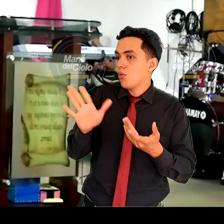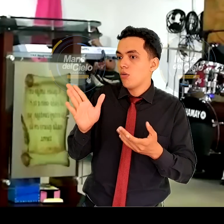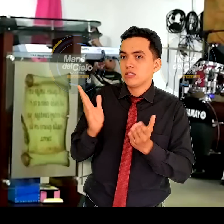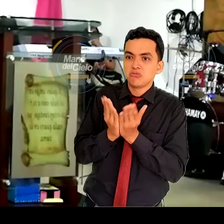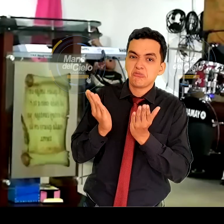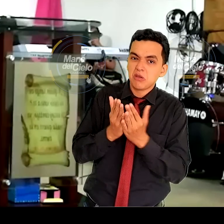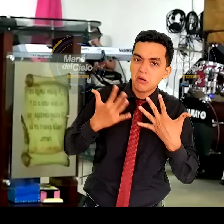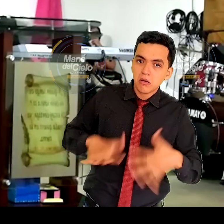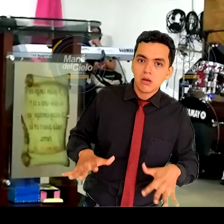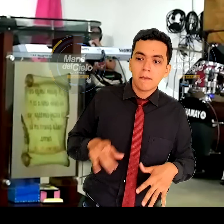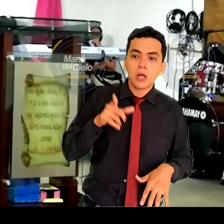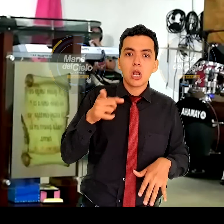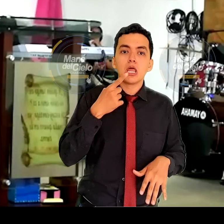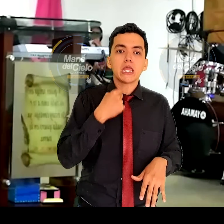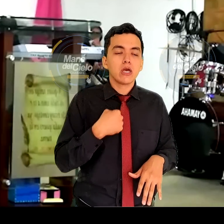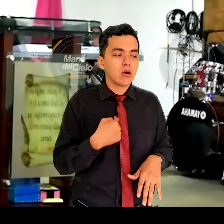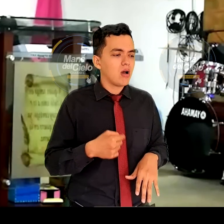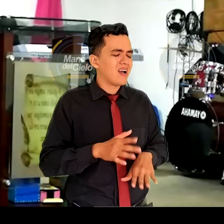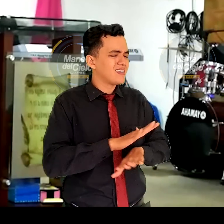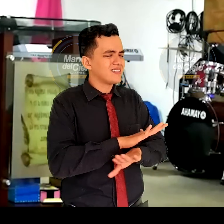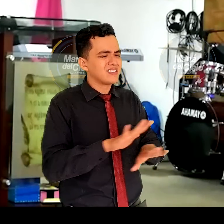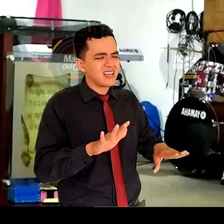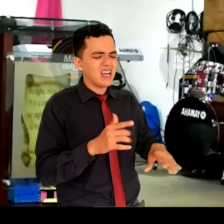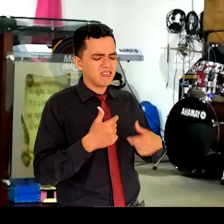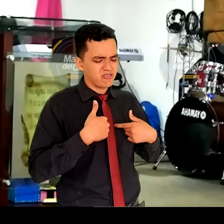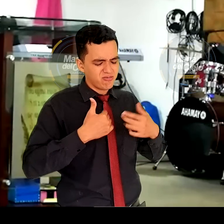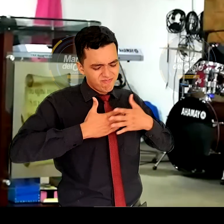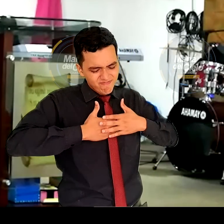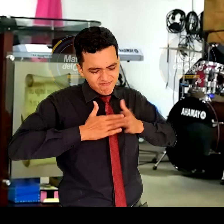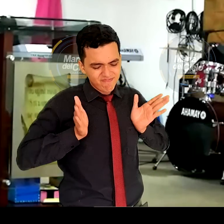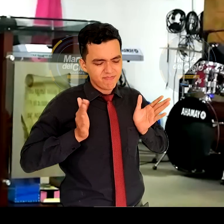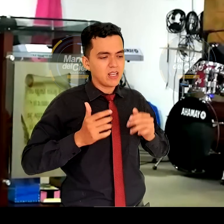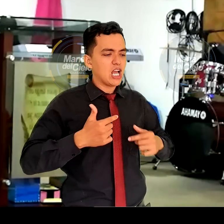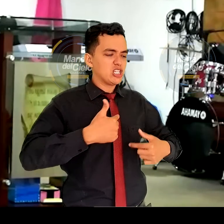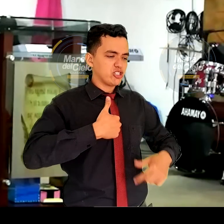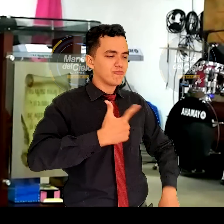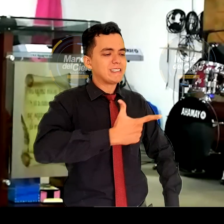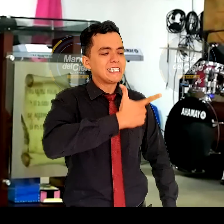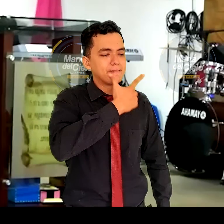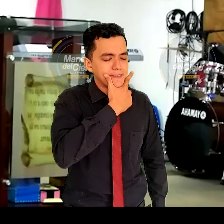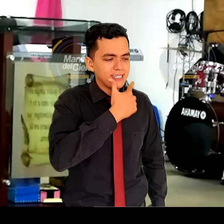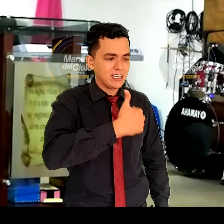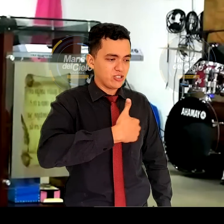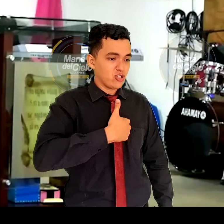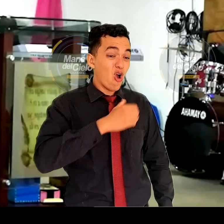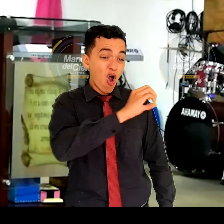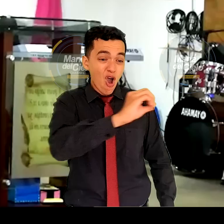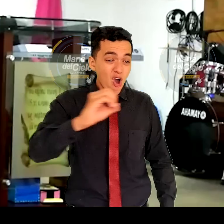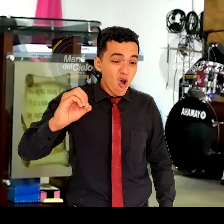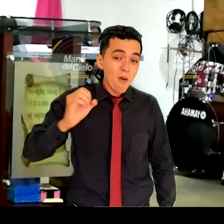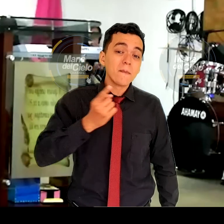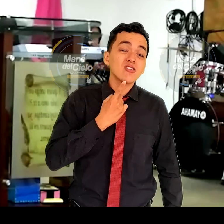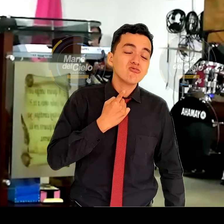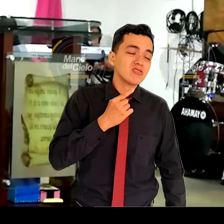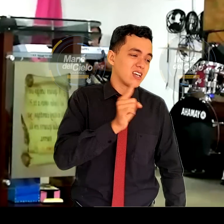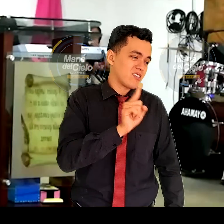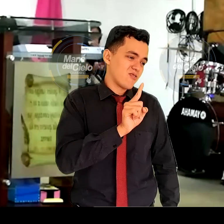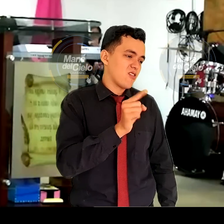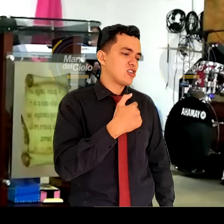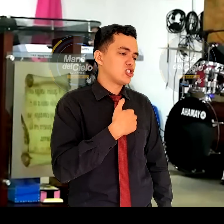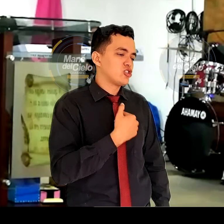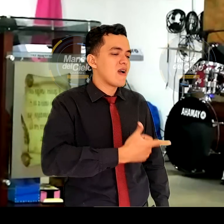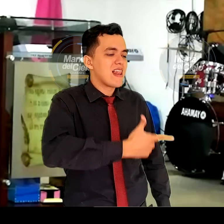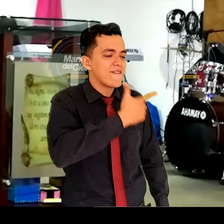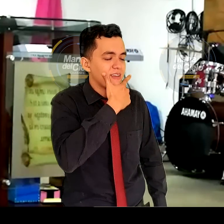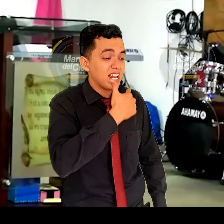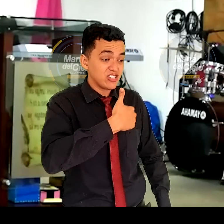yo. Digo: papá y mamá, perdónenme, pero ya voy a salir del closet. Tengo problemas de lesbianismo. No me gustan los hombres. Así que quiero que